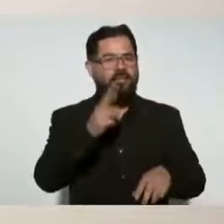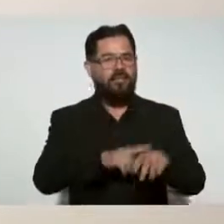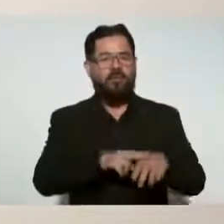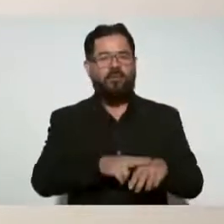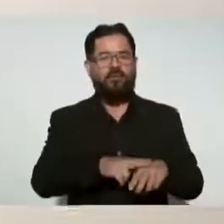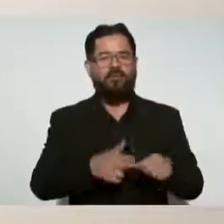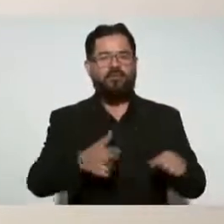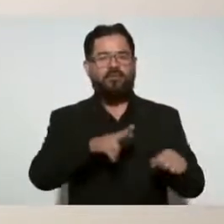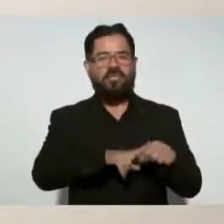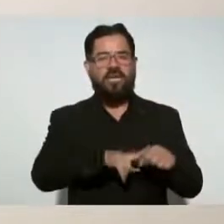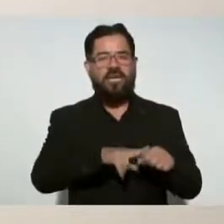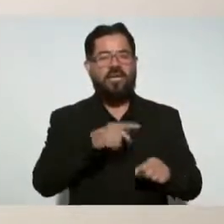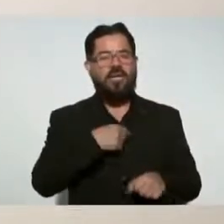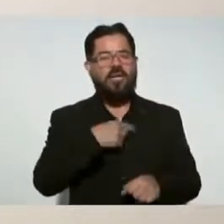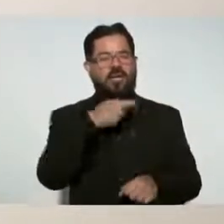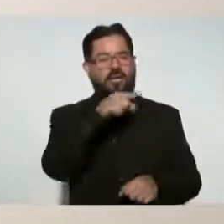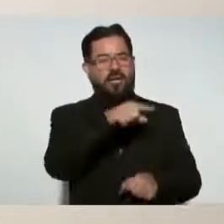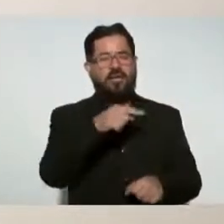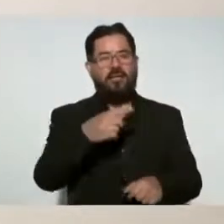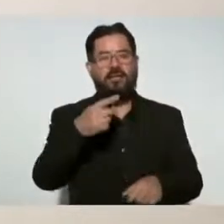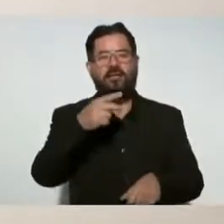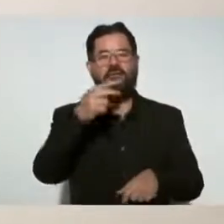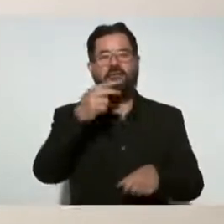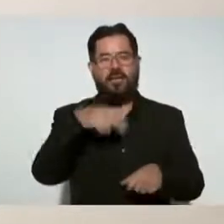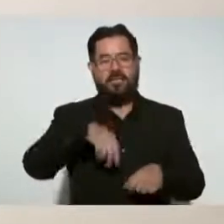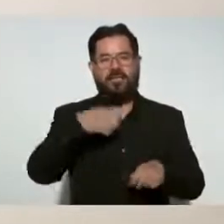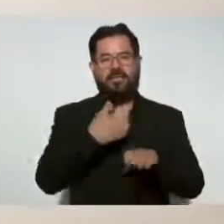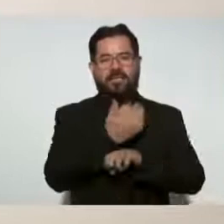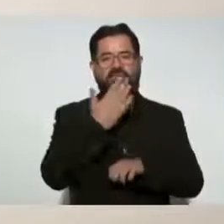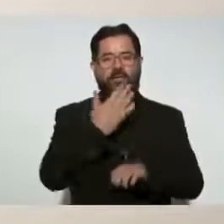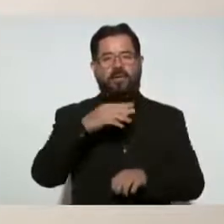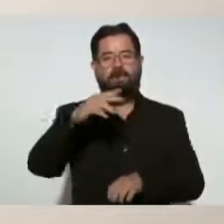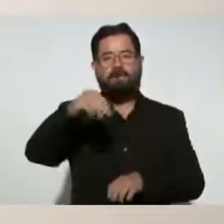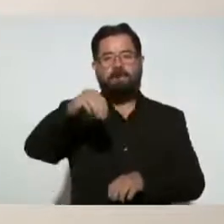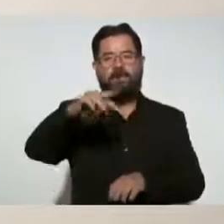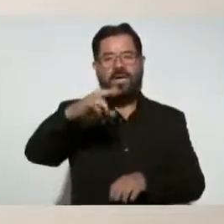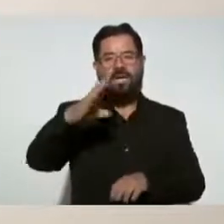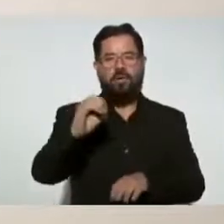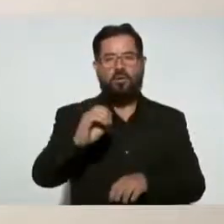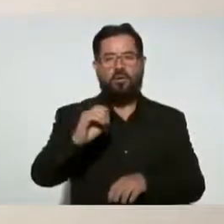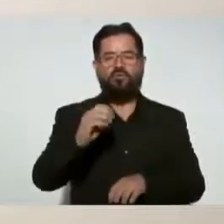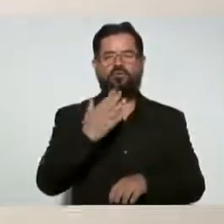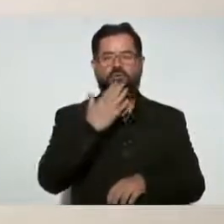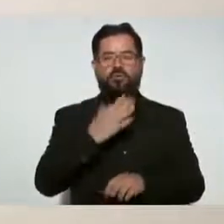Sonora, Marco Cerrato. Presidente, esta es una obra muy añorada.